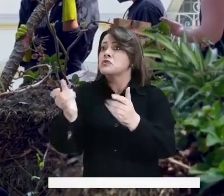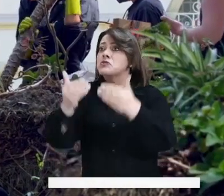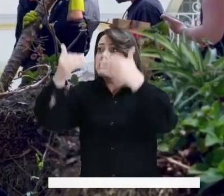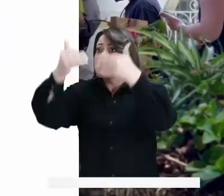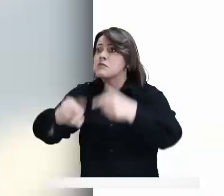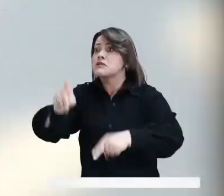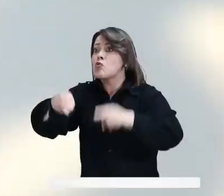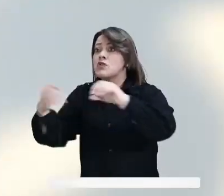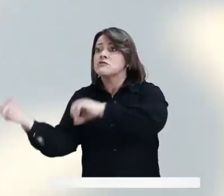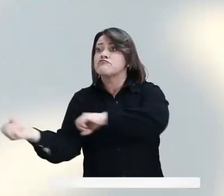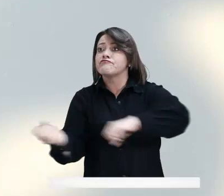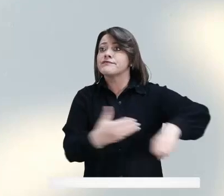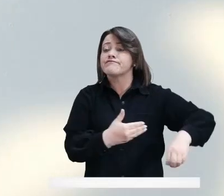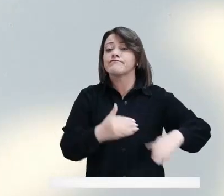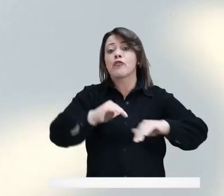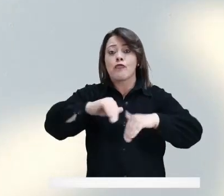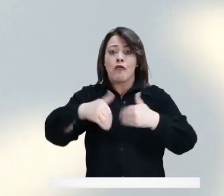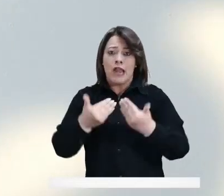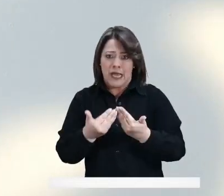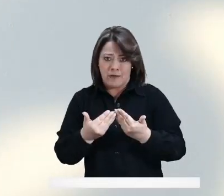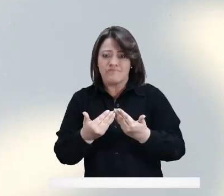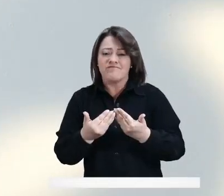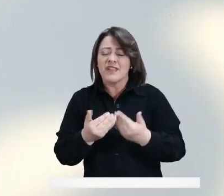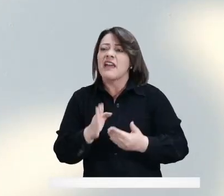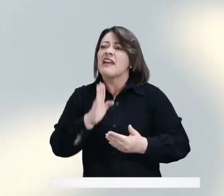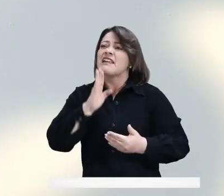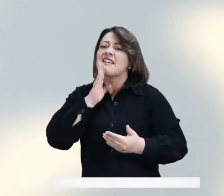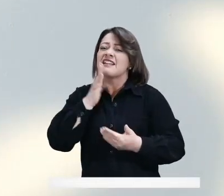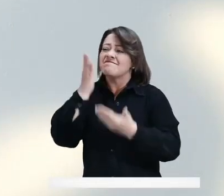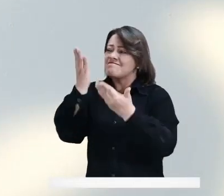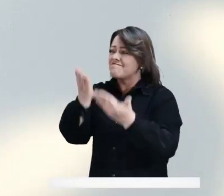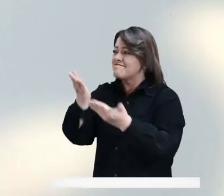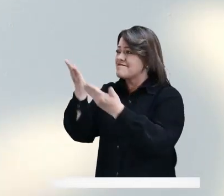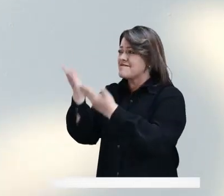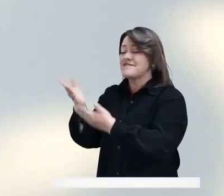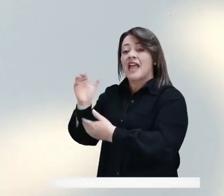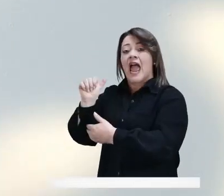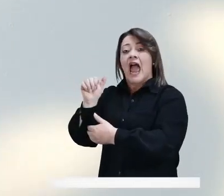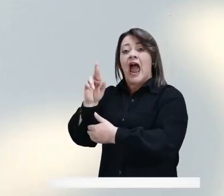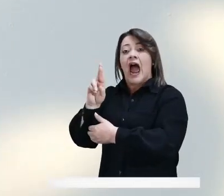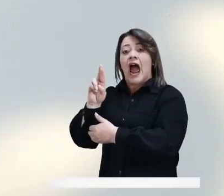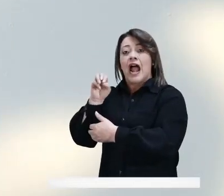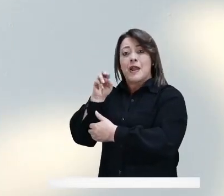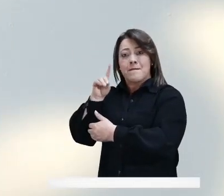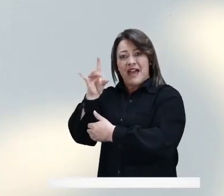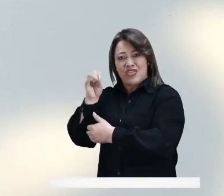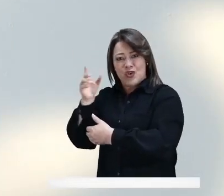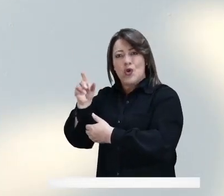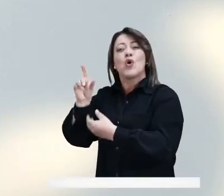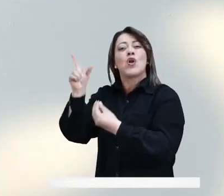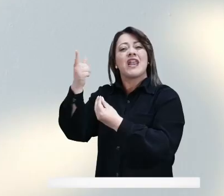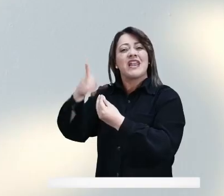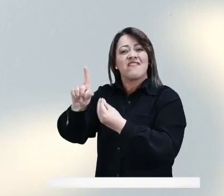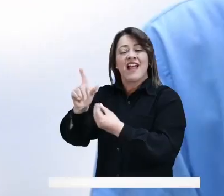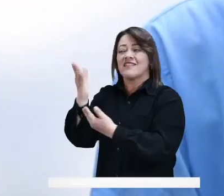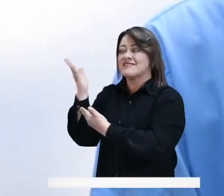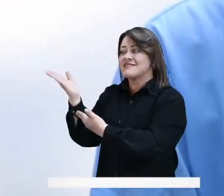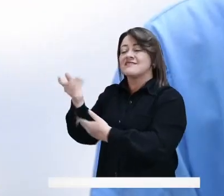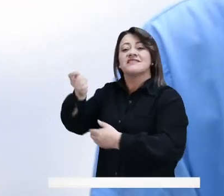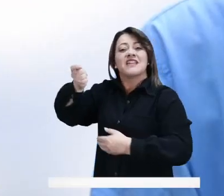estudiantil. Abordaremos este tema en compañía del concejal Armando Gutiérrez del Partido Liberal. Él